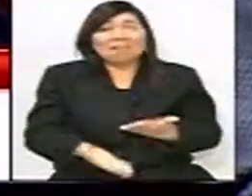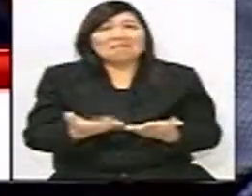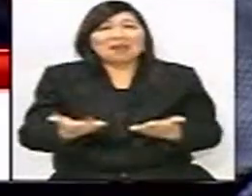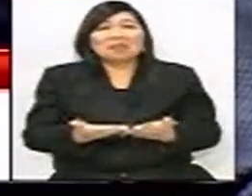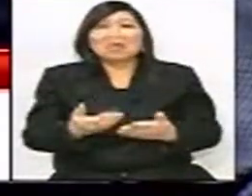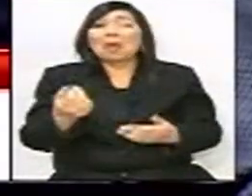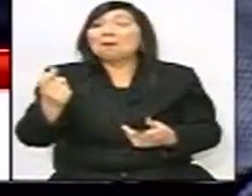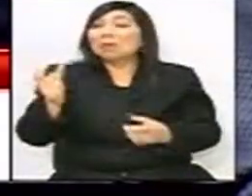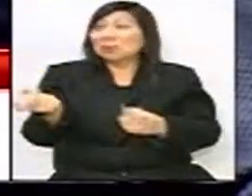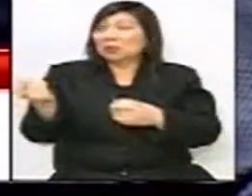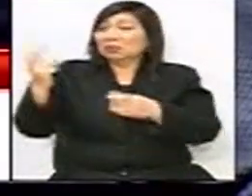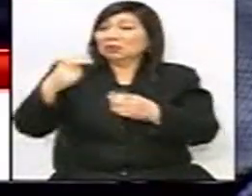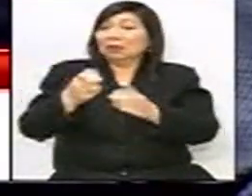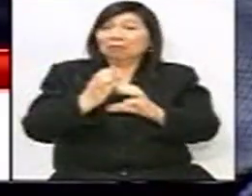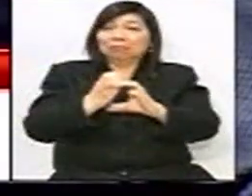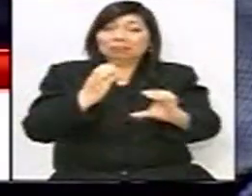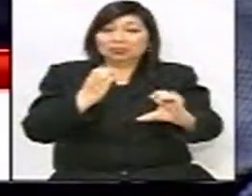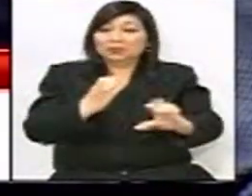fácilmente